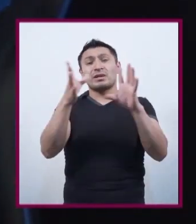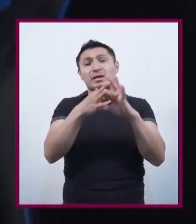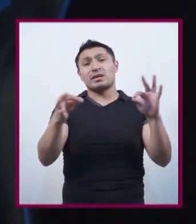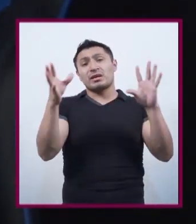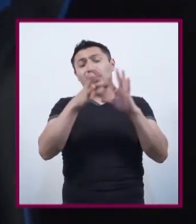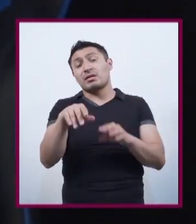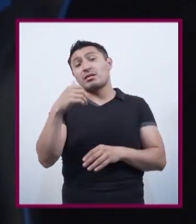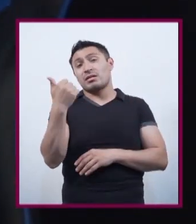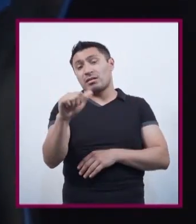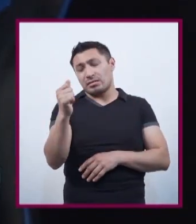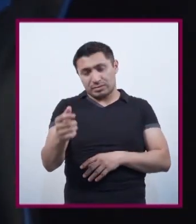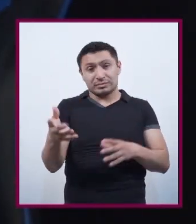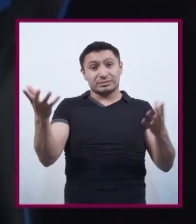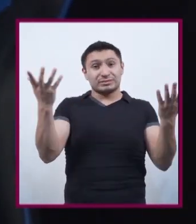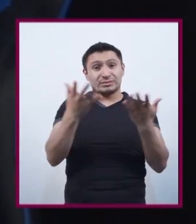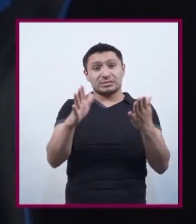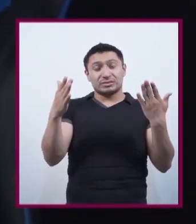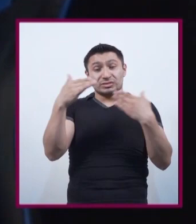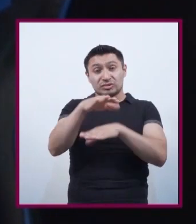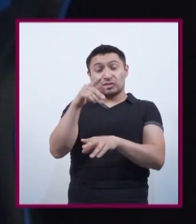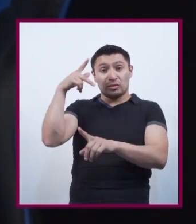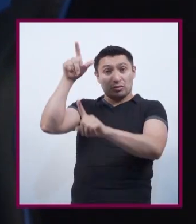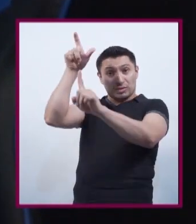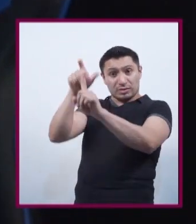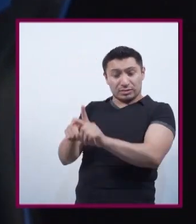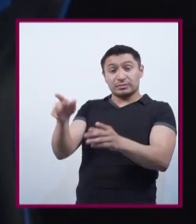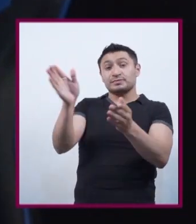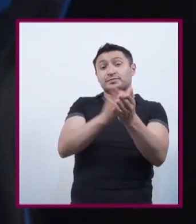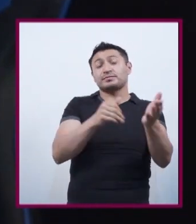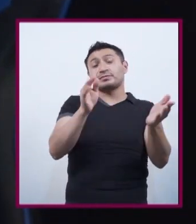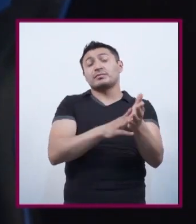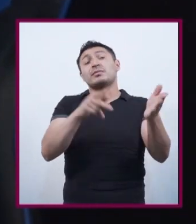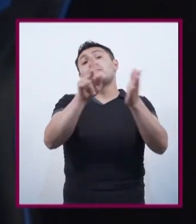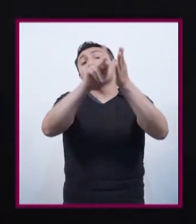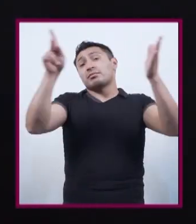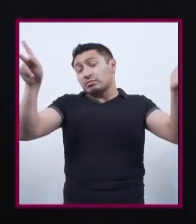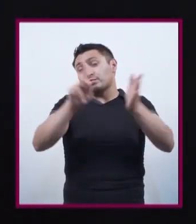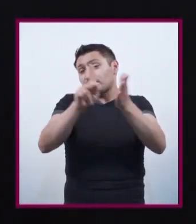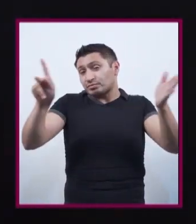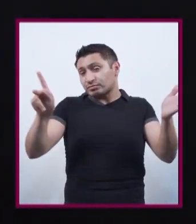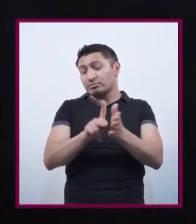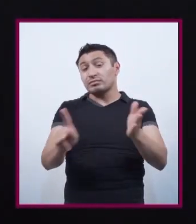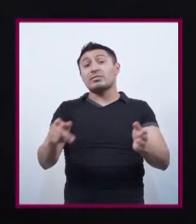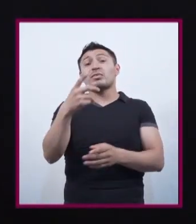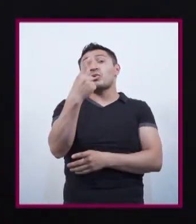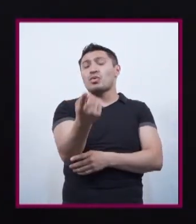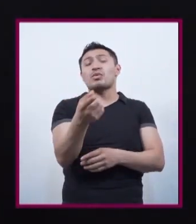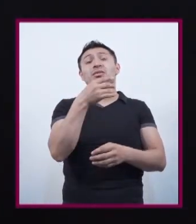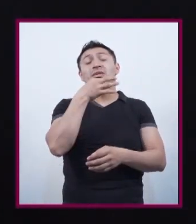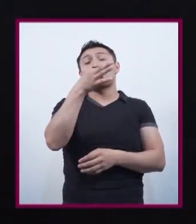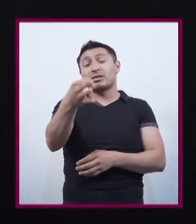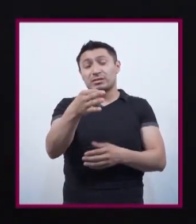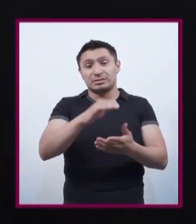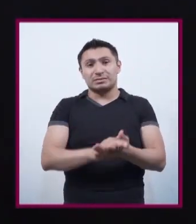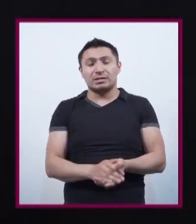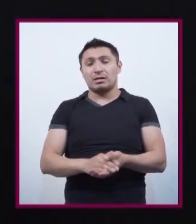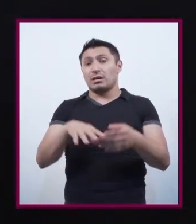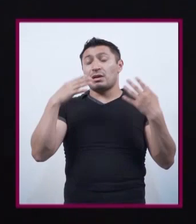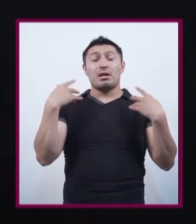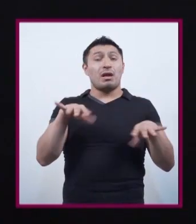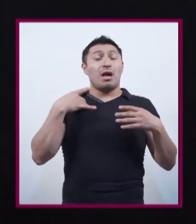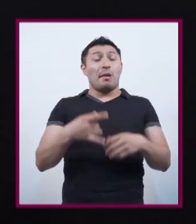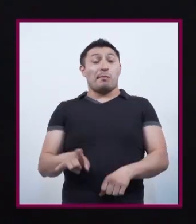que en ese mes de agosto se hacían sobre su persona, en las páginas de los distintos diarios. Uno de ellos decía: muestra